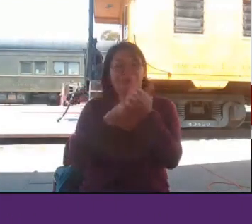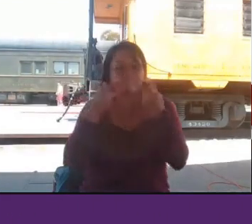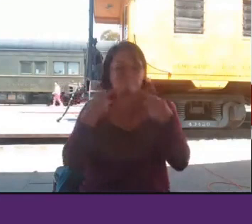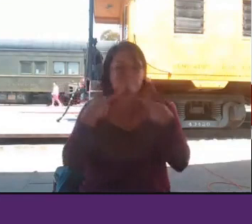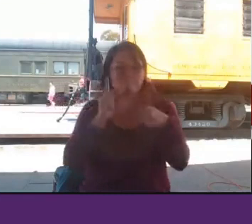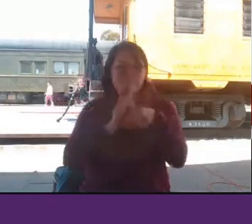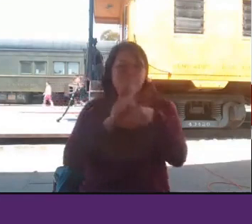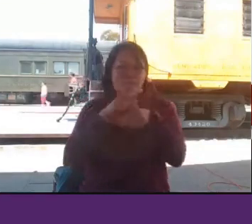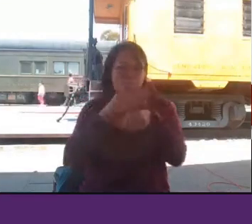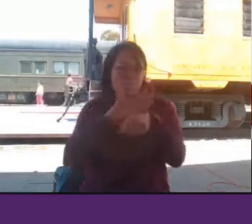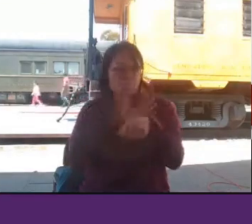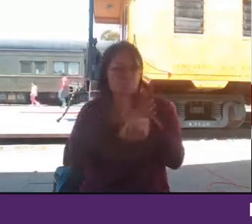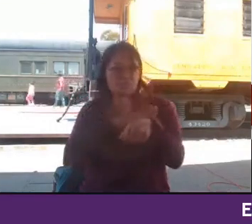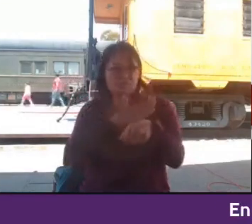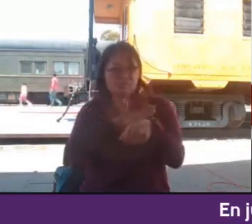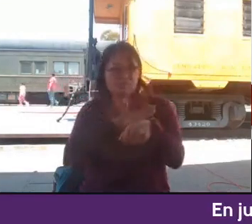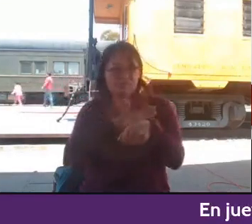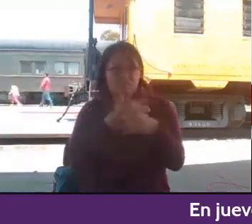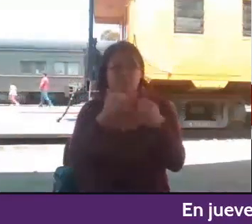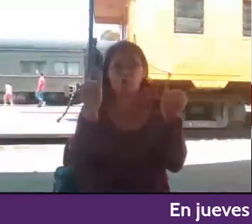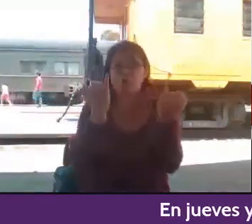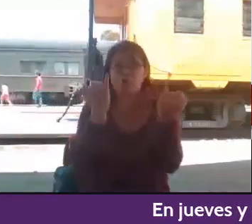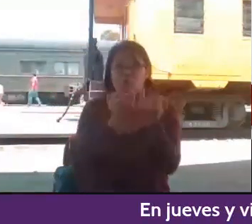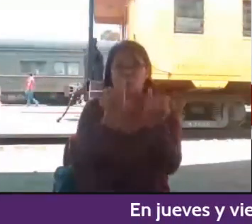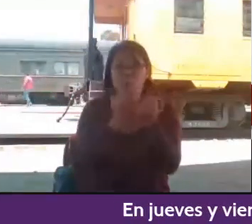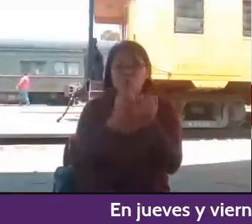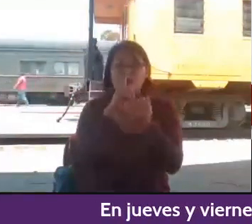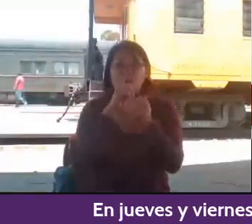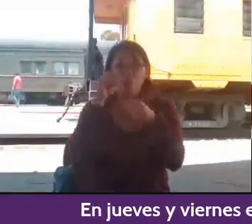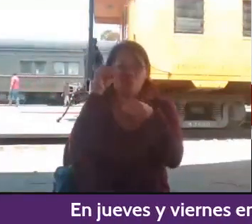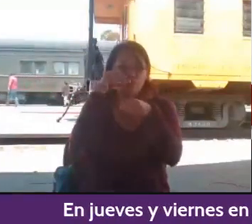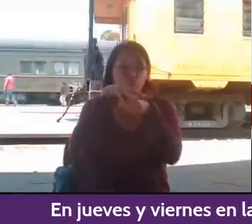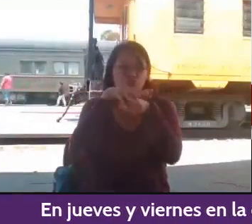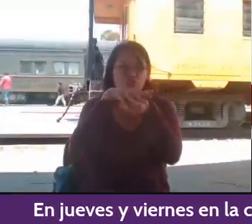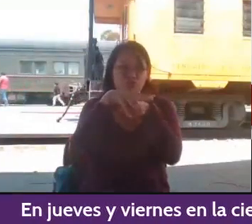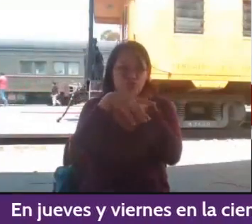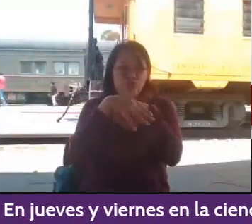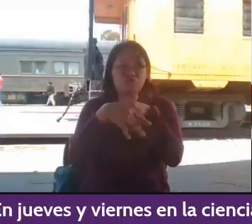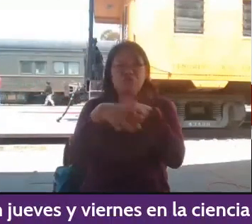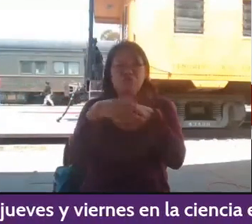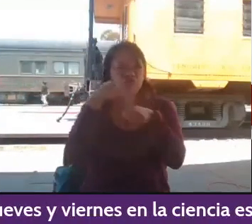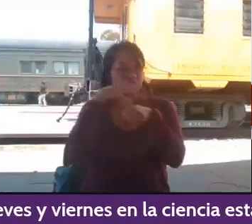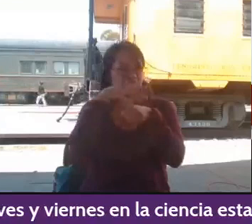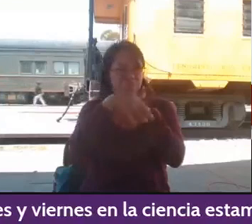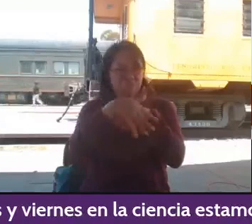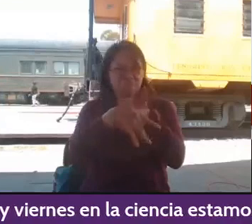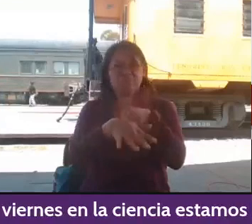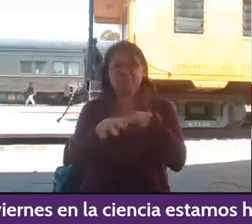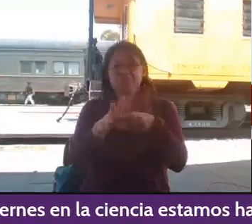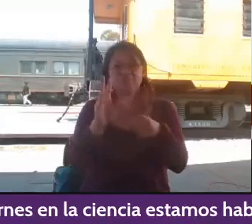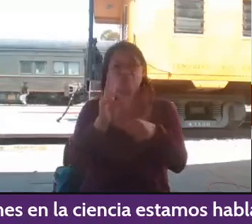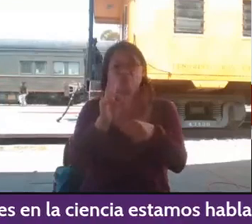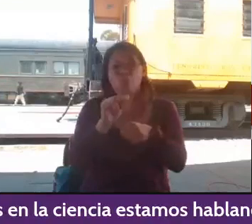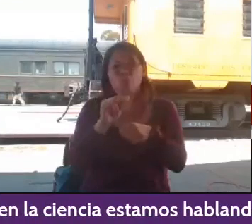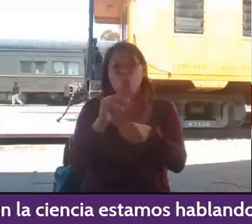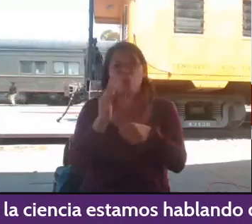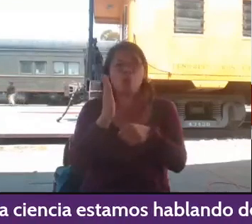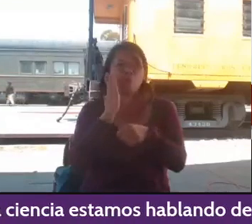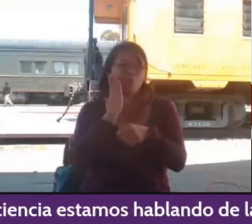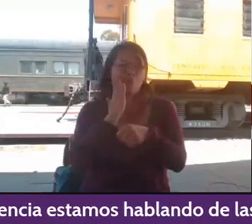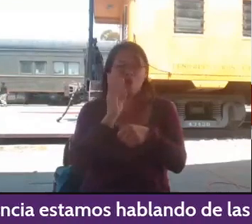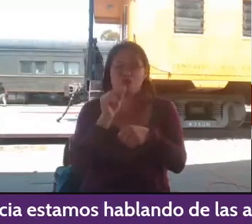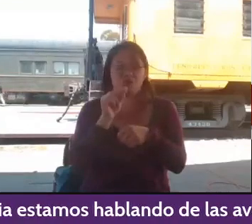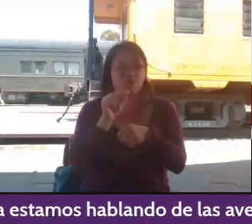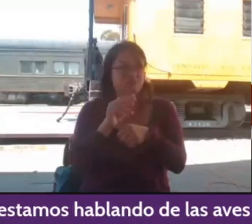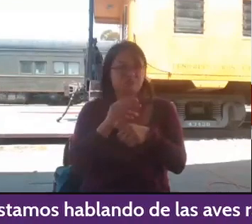También les permiten ser impermeables, las plumas son impermeables, también van a funcionar para que puedan volar, junto con otras cosas como que el